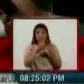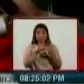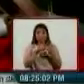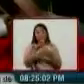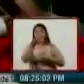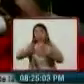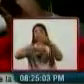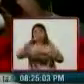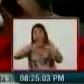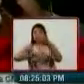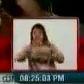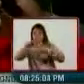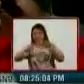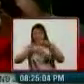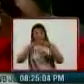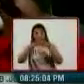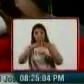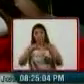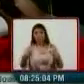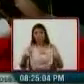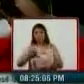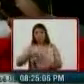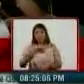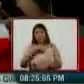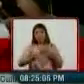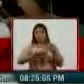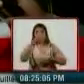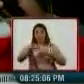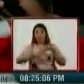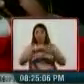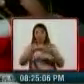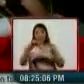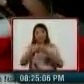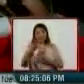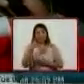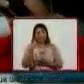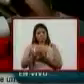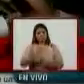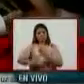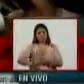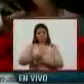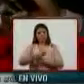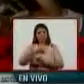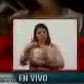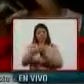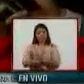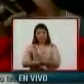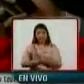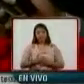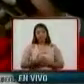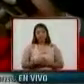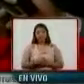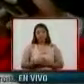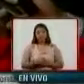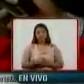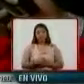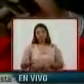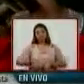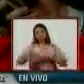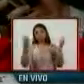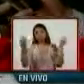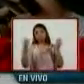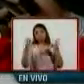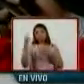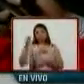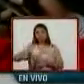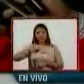los argumentos que puedan esgrimir en su defensa frente al presunto desacato al Tribunal Supremo